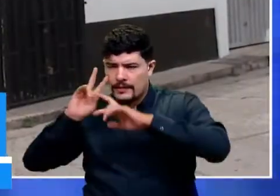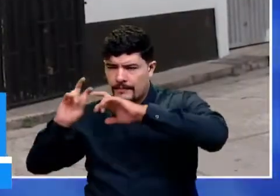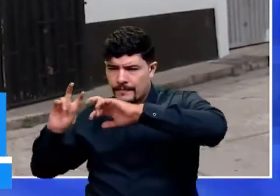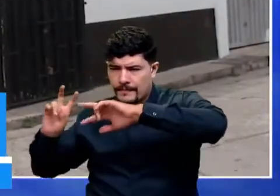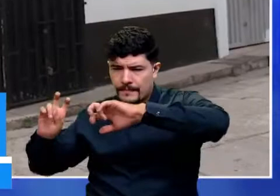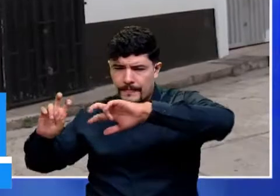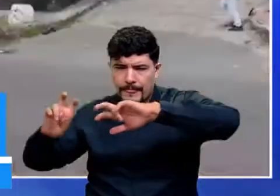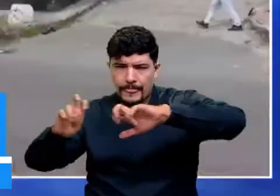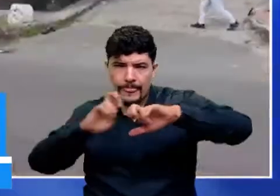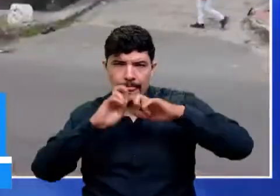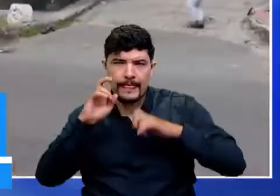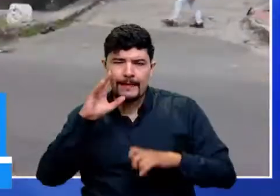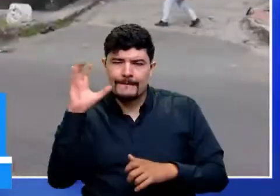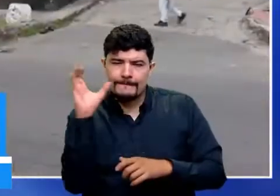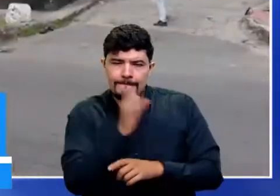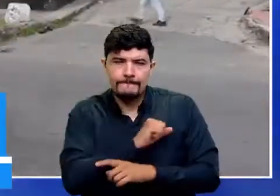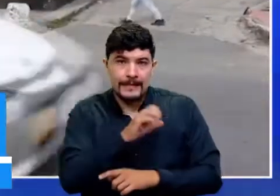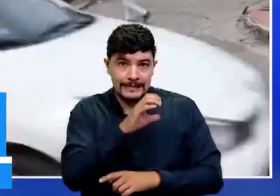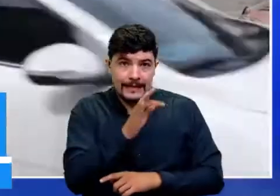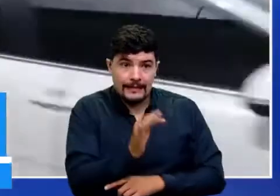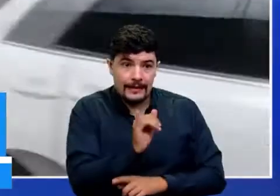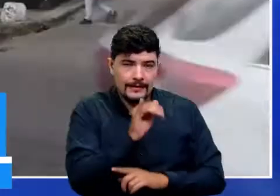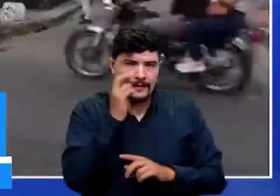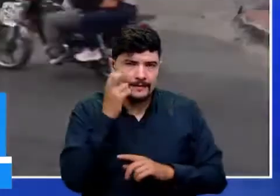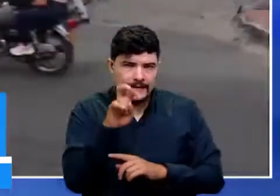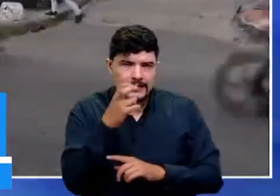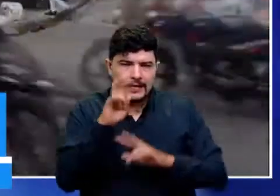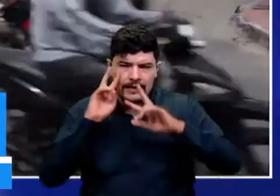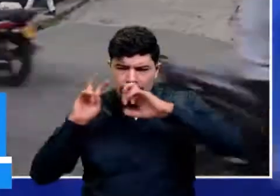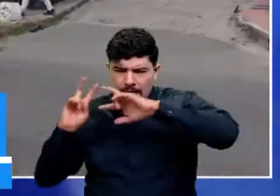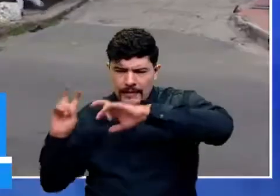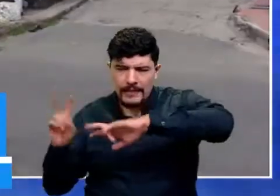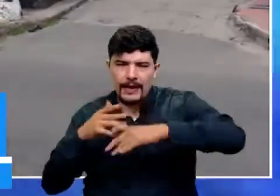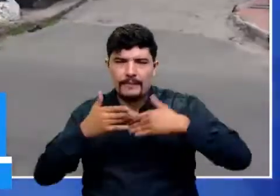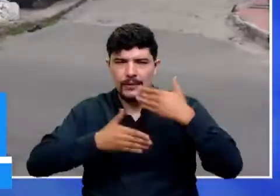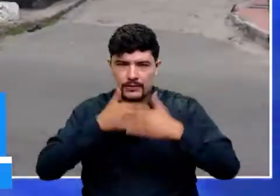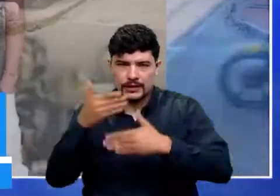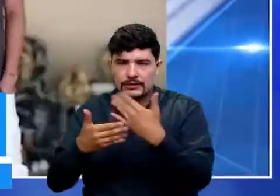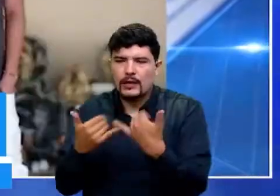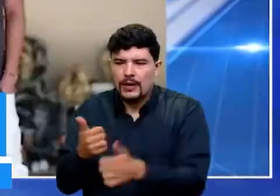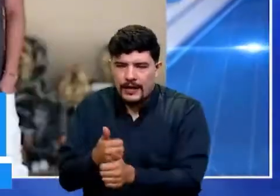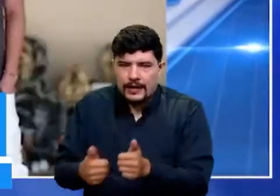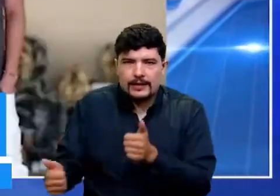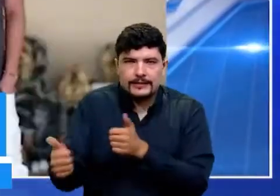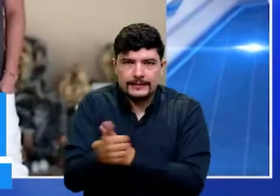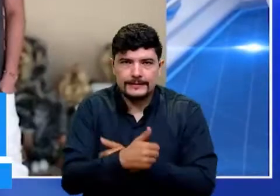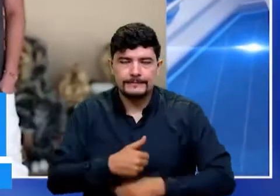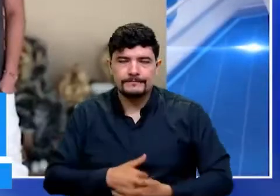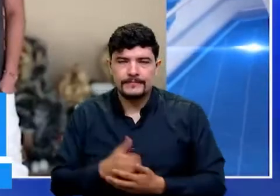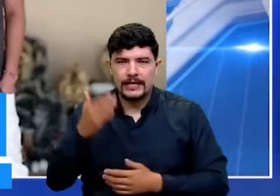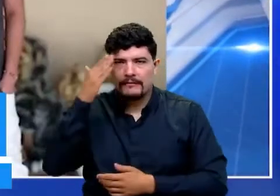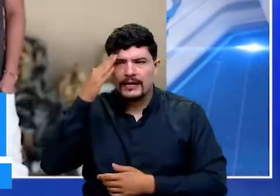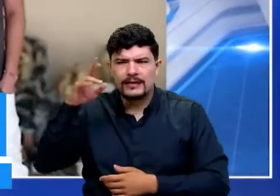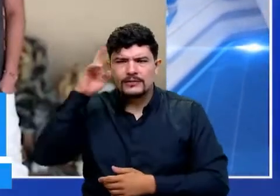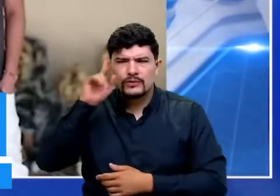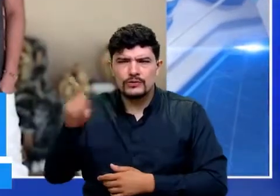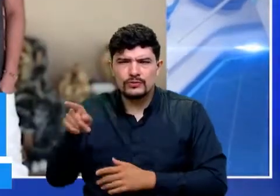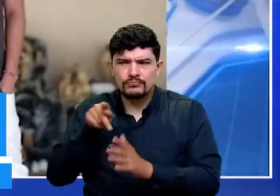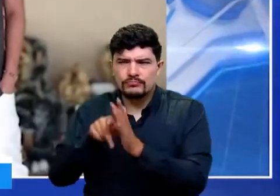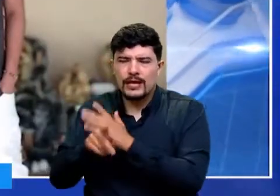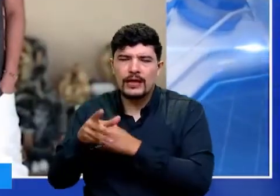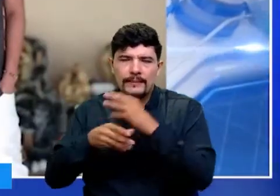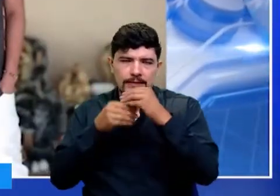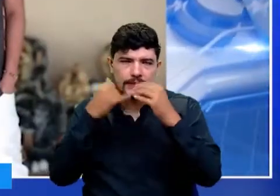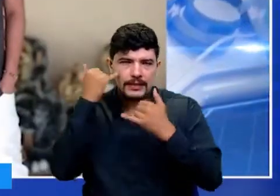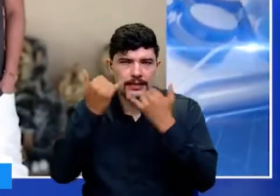coordinando las investigaciones con el CTI de la Fiscalía y está todo en proceso en este momento, adelantándose las pesquisas necesarias para dar con el